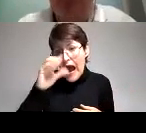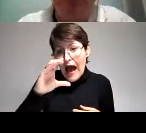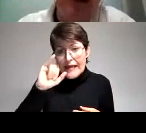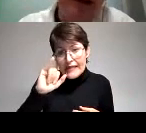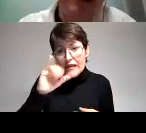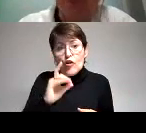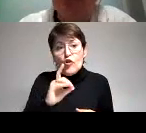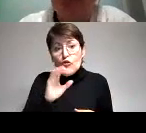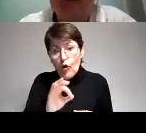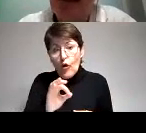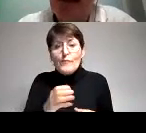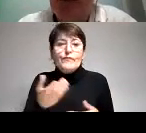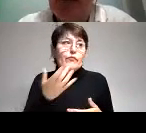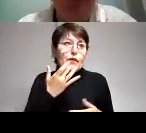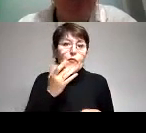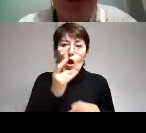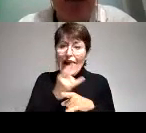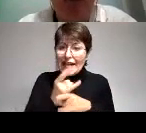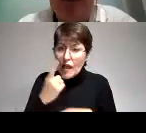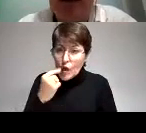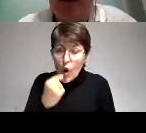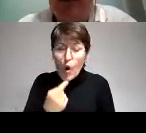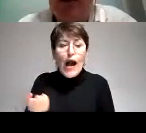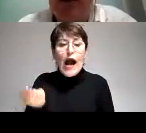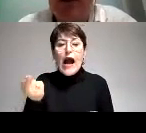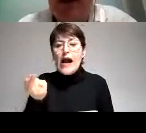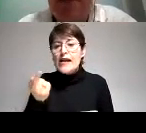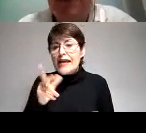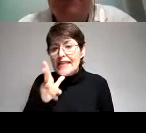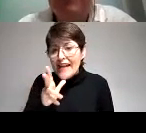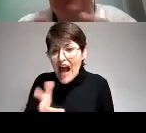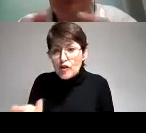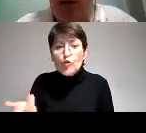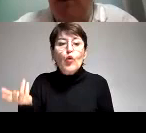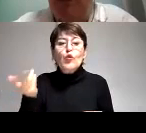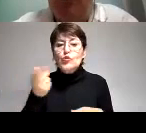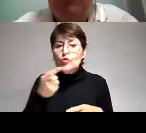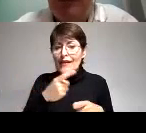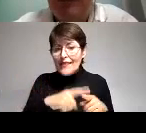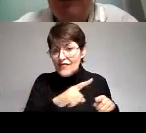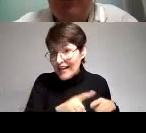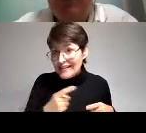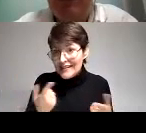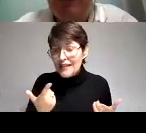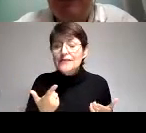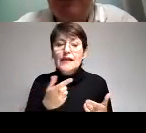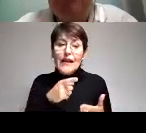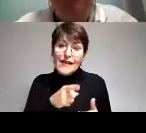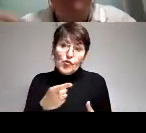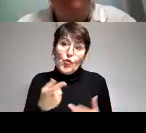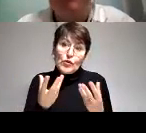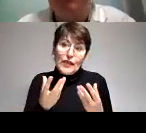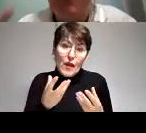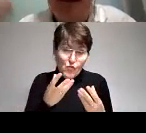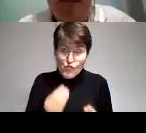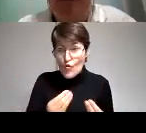alimentos prohibidos, la carne roja, los alimentos refinados, los hidratos de carbono de absorción rápida, lo que nos vamos a encontrar es una dieta